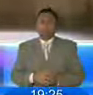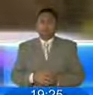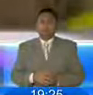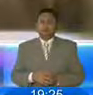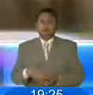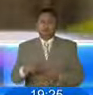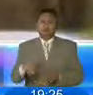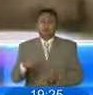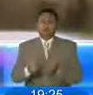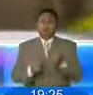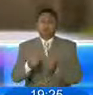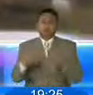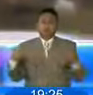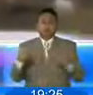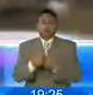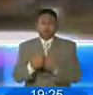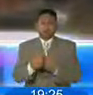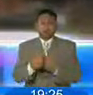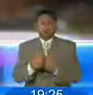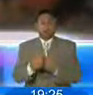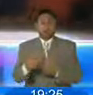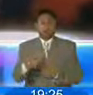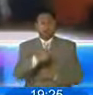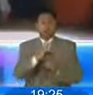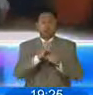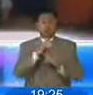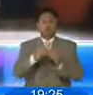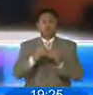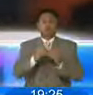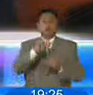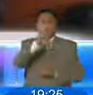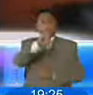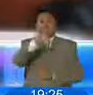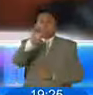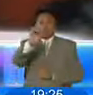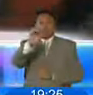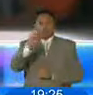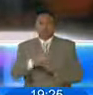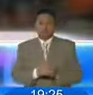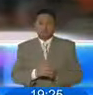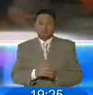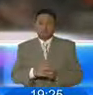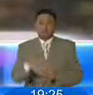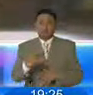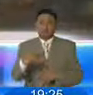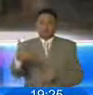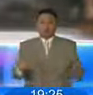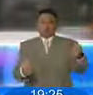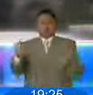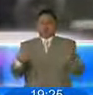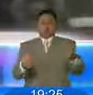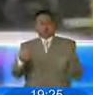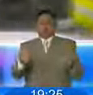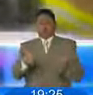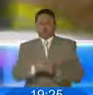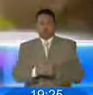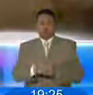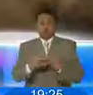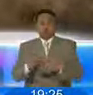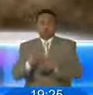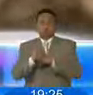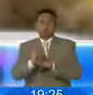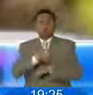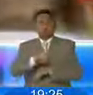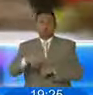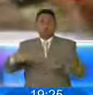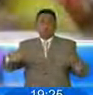Los vehículos involucrados fueron el micro 20 de la cooperativa Timoteo Quevedo, un camión con cajón de madera y, según los testigos,